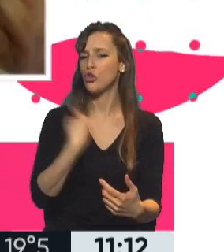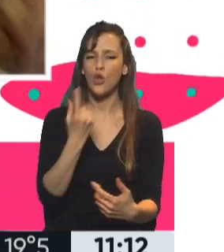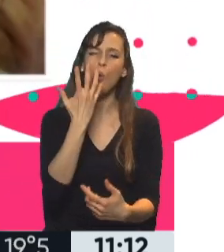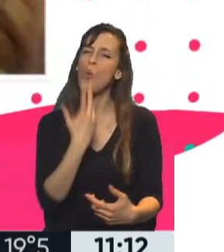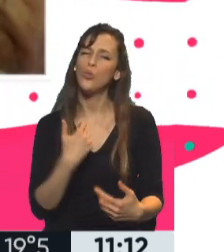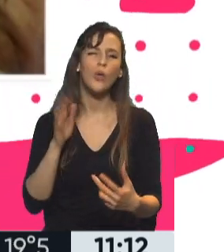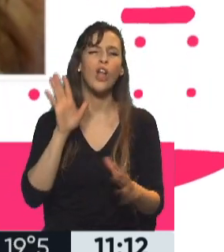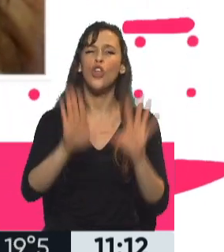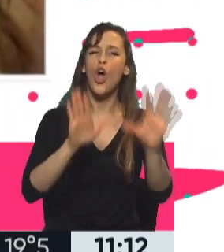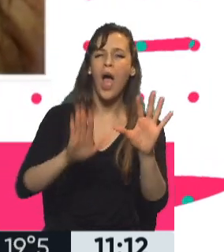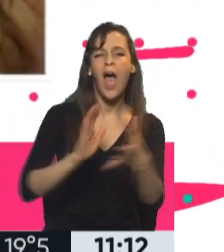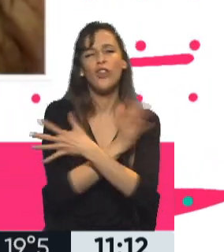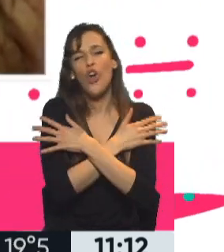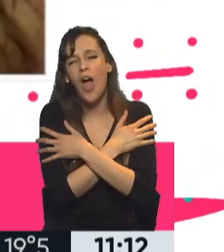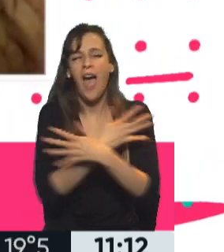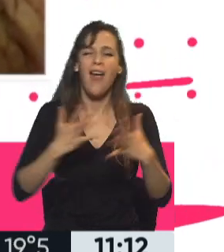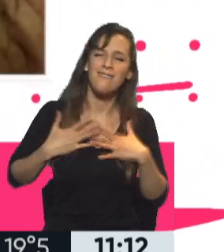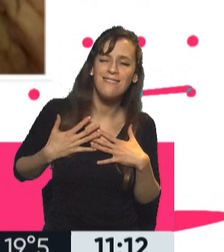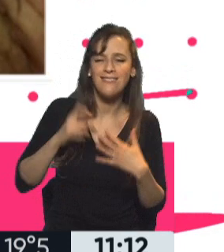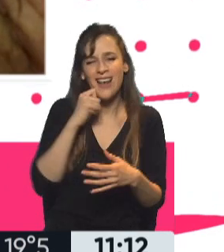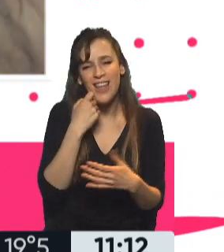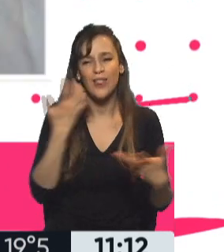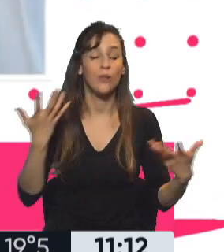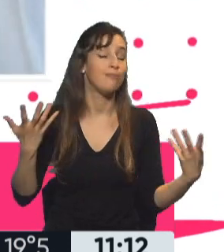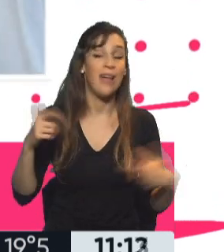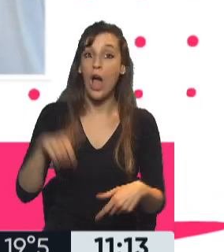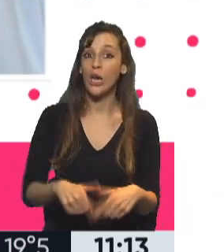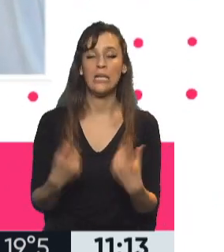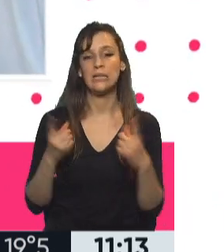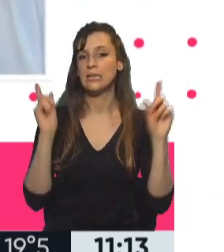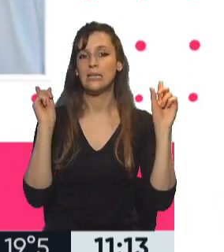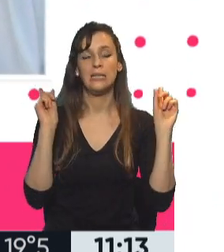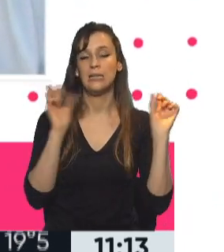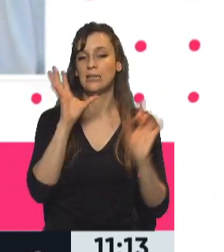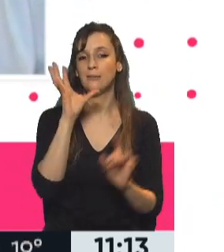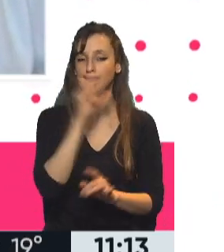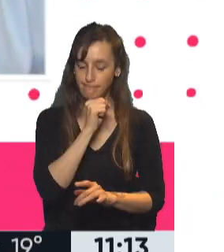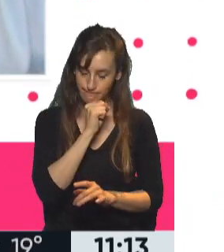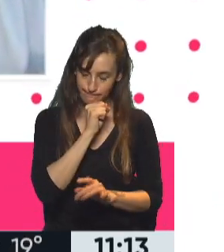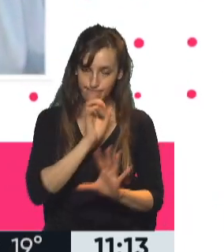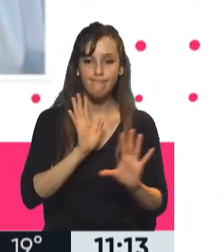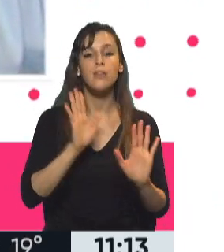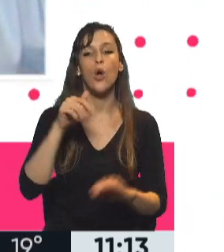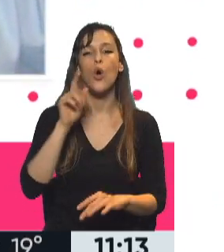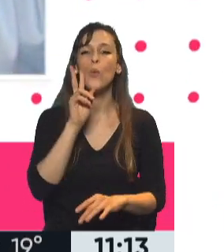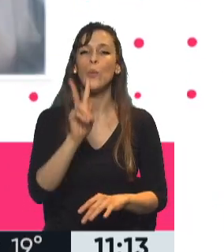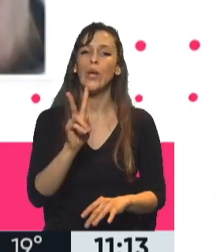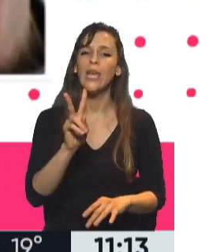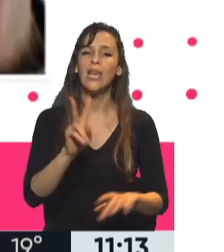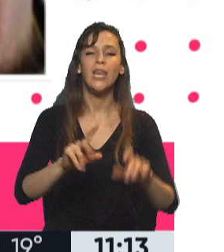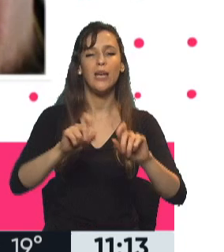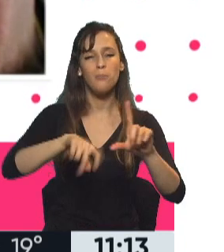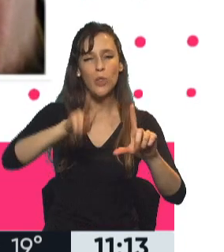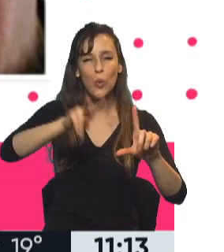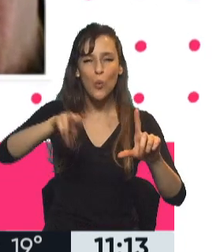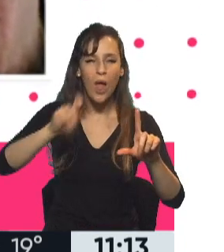muy de toquetearnos y demás, y fue muy duro esto. Pero bueno, hoy vi una ilustración de Rep muy linda que